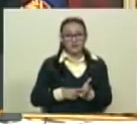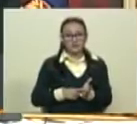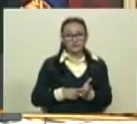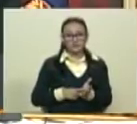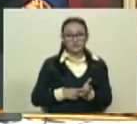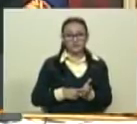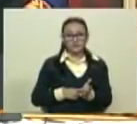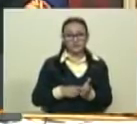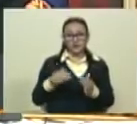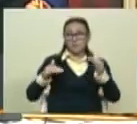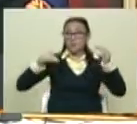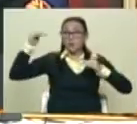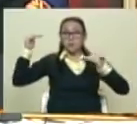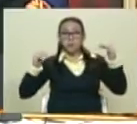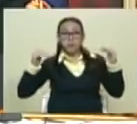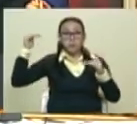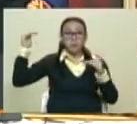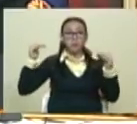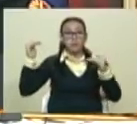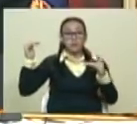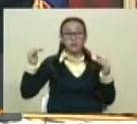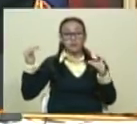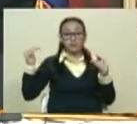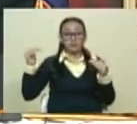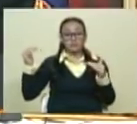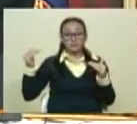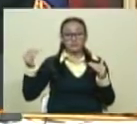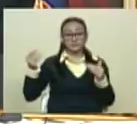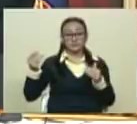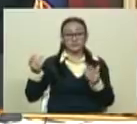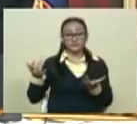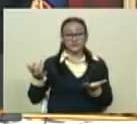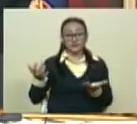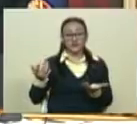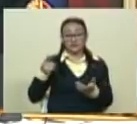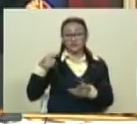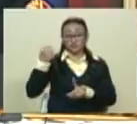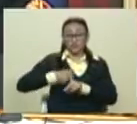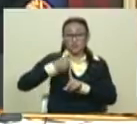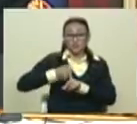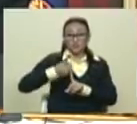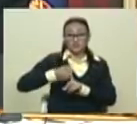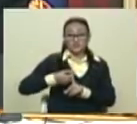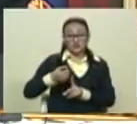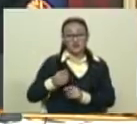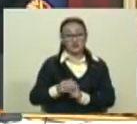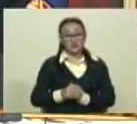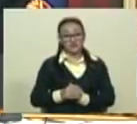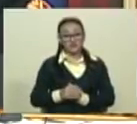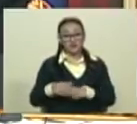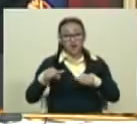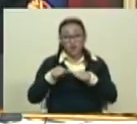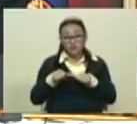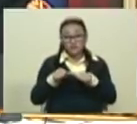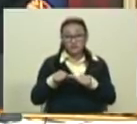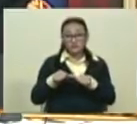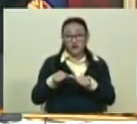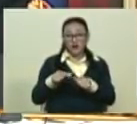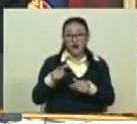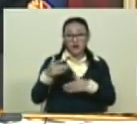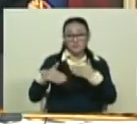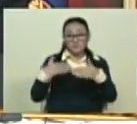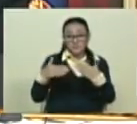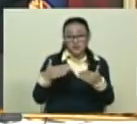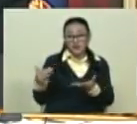contra la inflación inducida en un frente de batalla. Continuar el proceso de recuperación